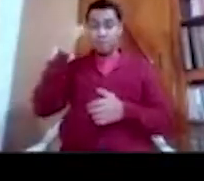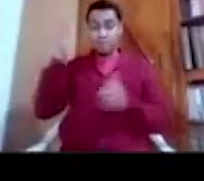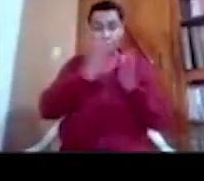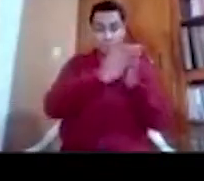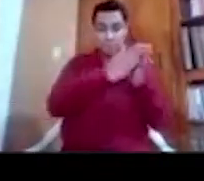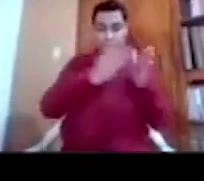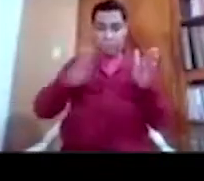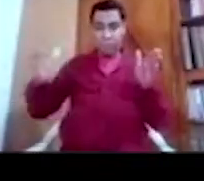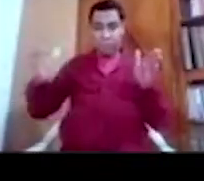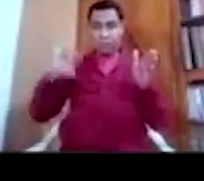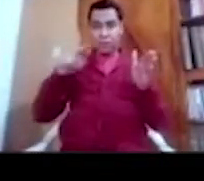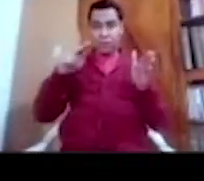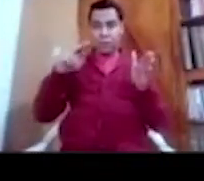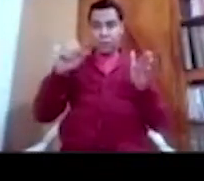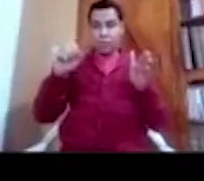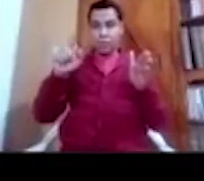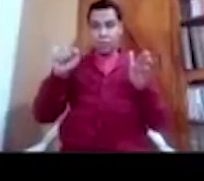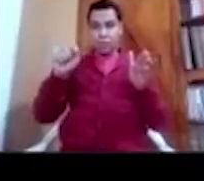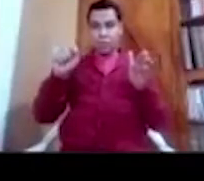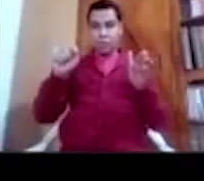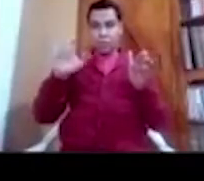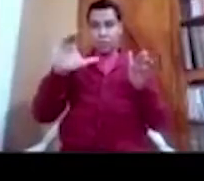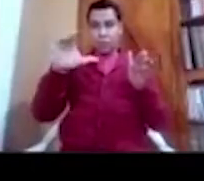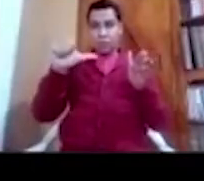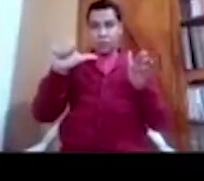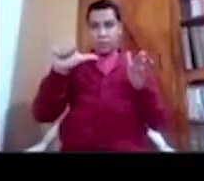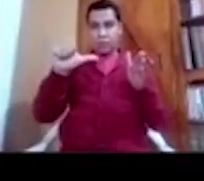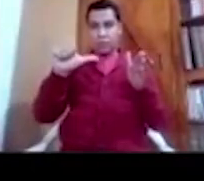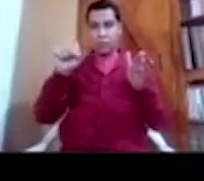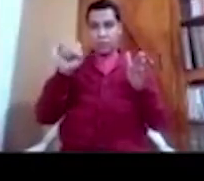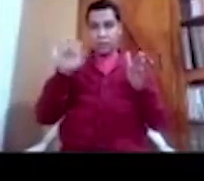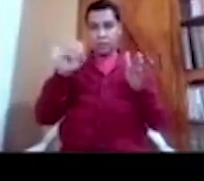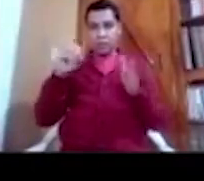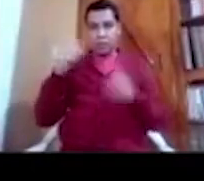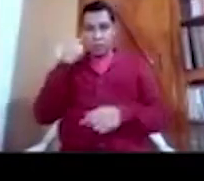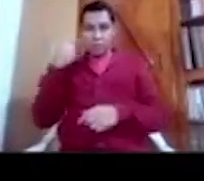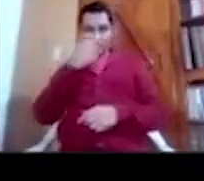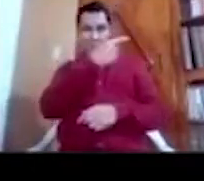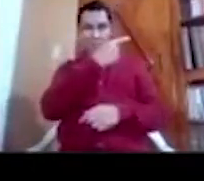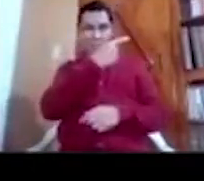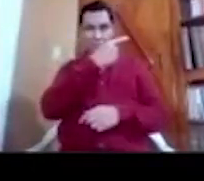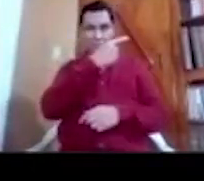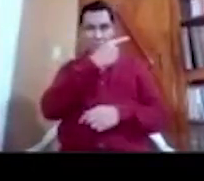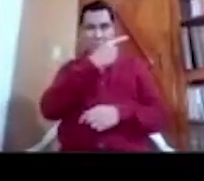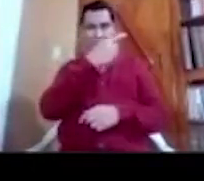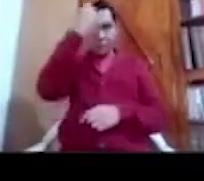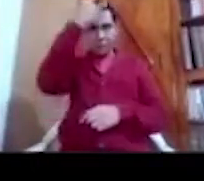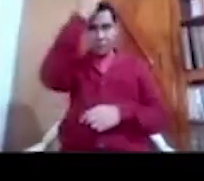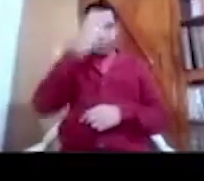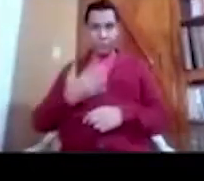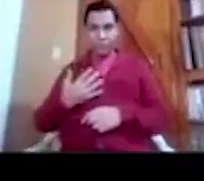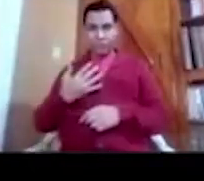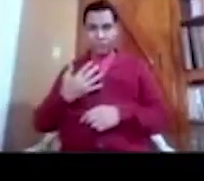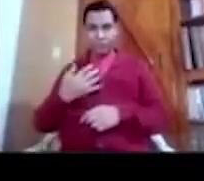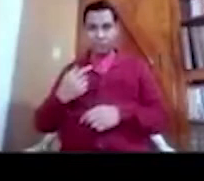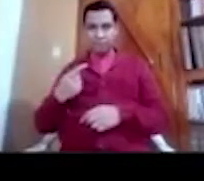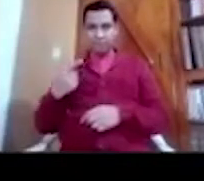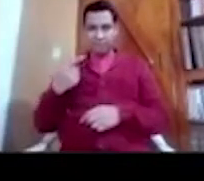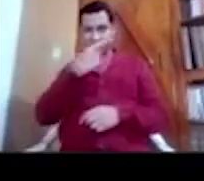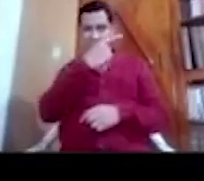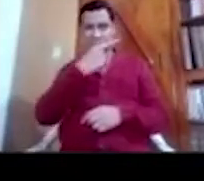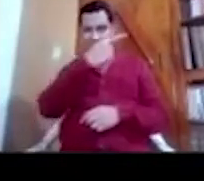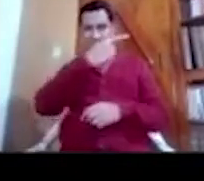el último momento antes de la llegada de los españoles a este territorio. Estamos concentrándonos en el